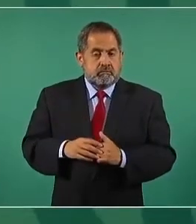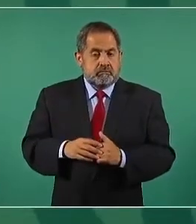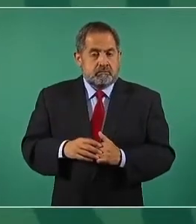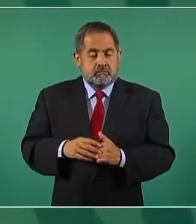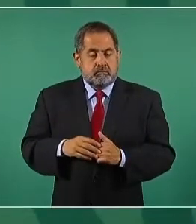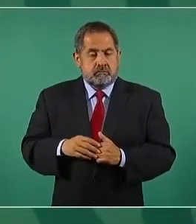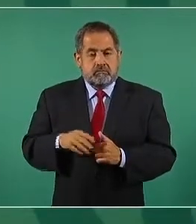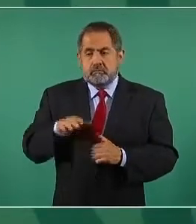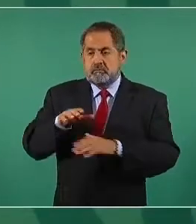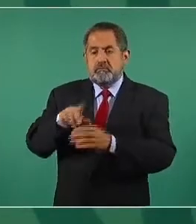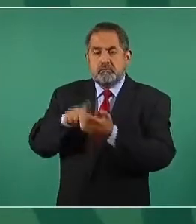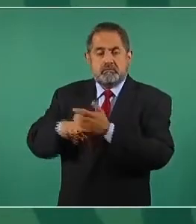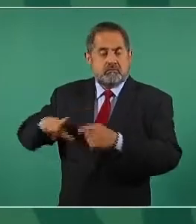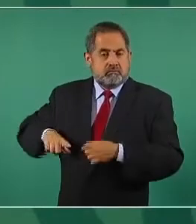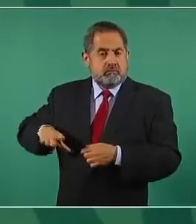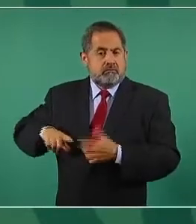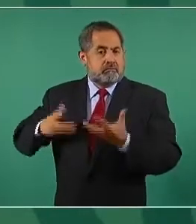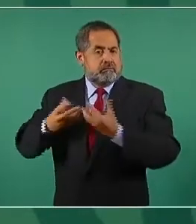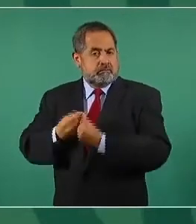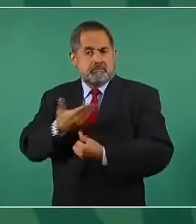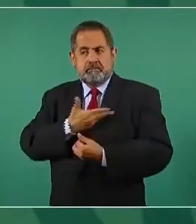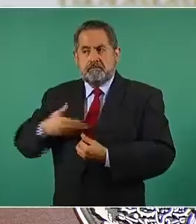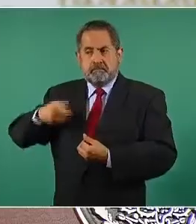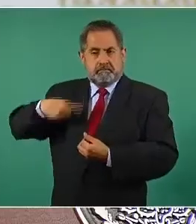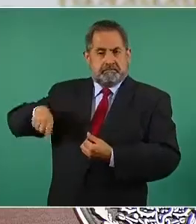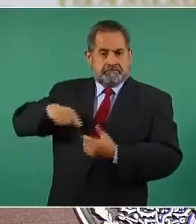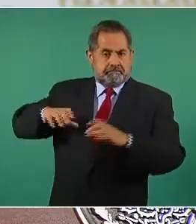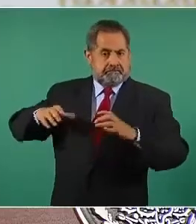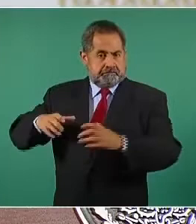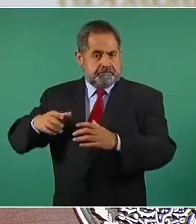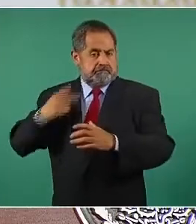del gobierno, del Ejecutivo,